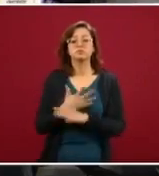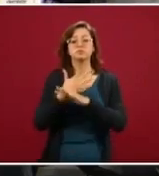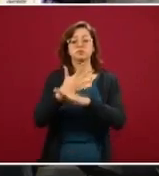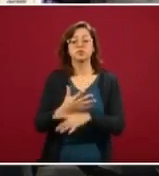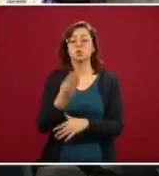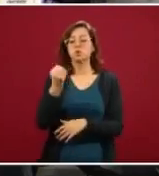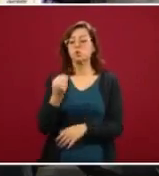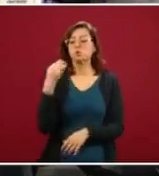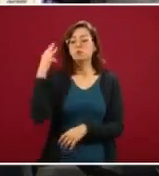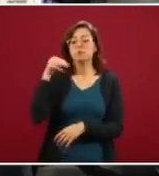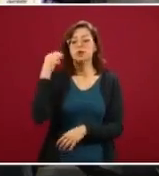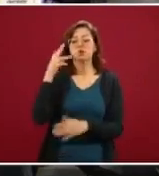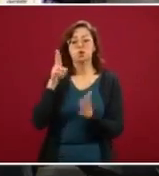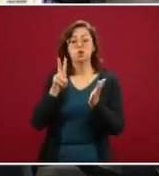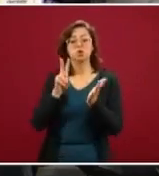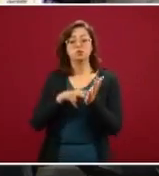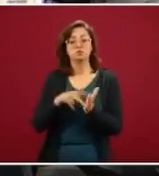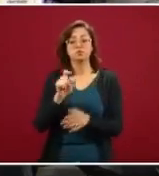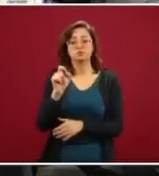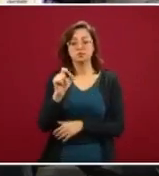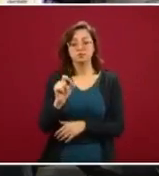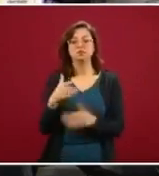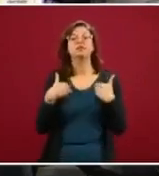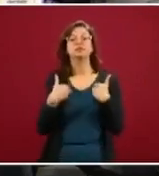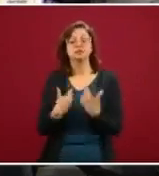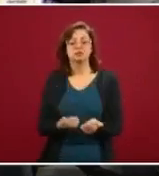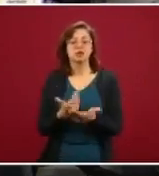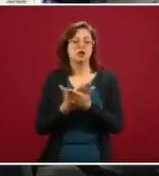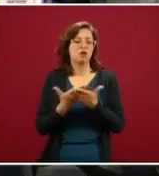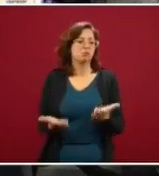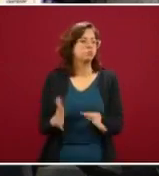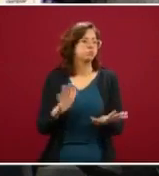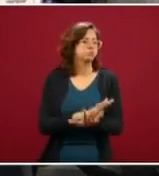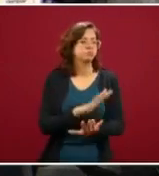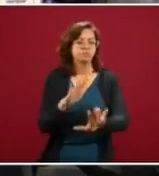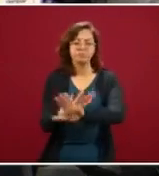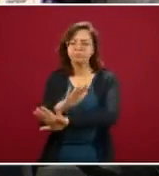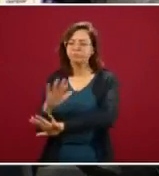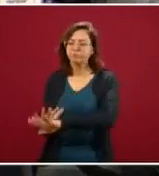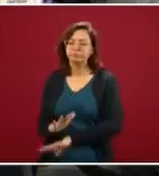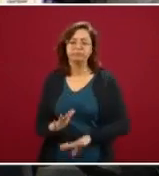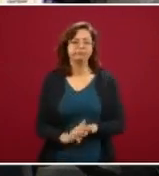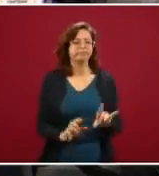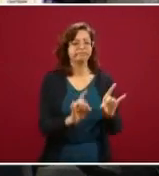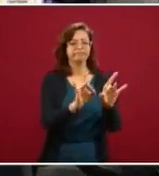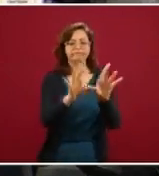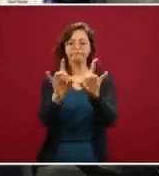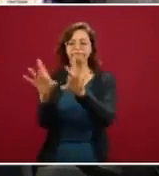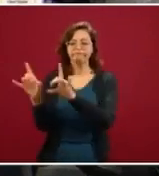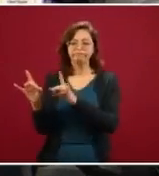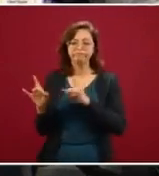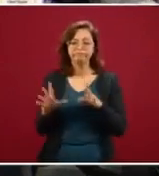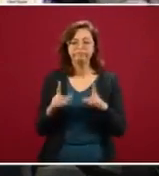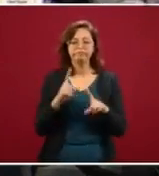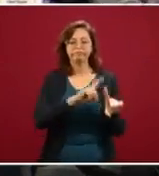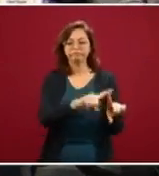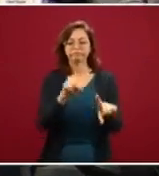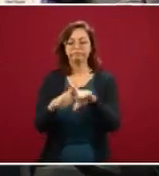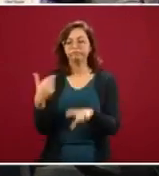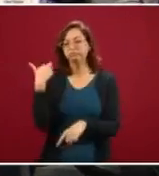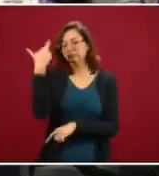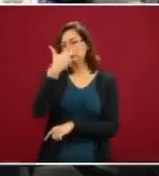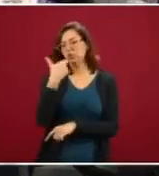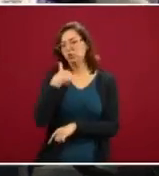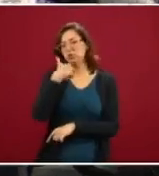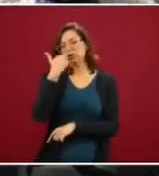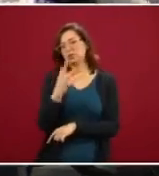de este año. Entiendo yo que por todo este tipo de situaciones que se ha estado revisando, quisiera